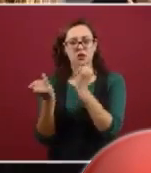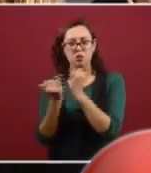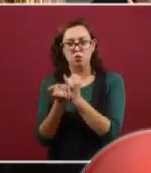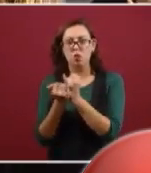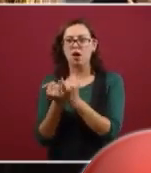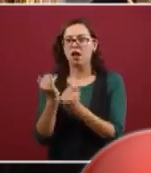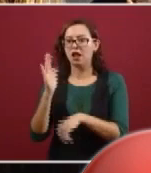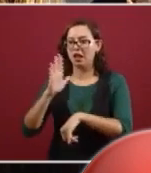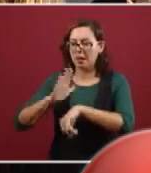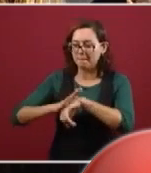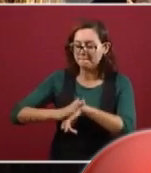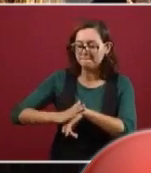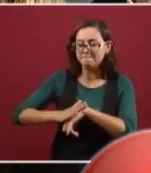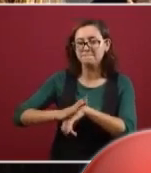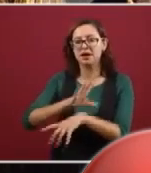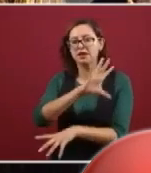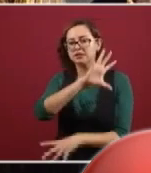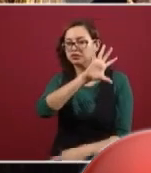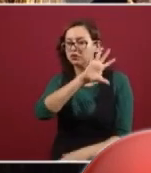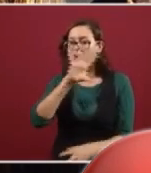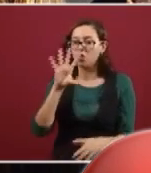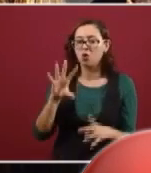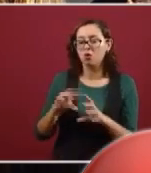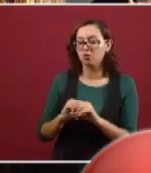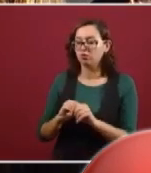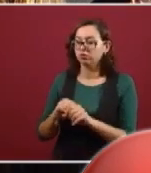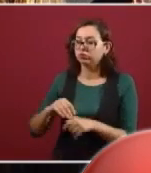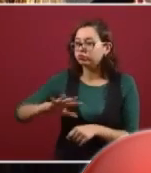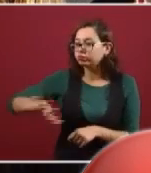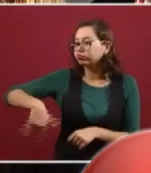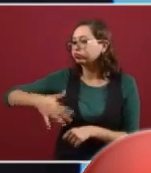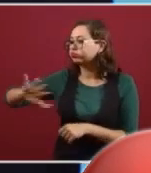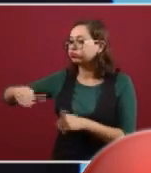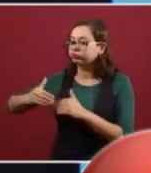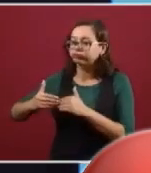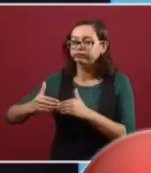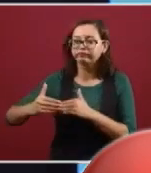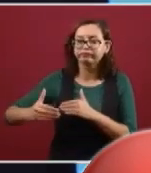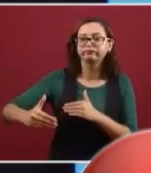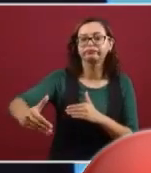portafolio exploratorio para el mediano y largo plazo.